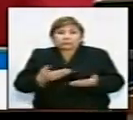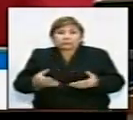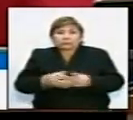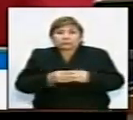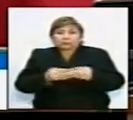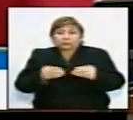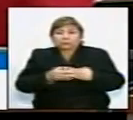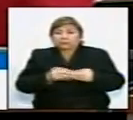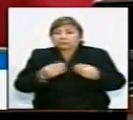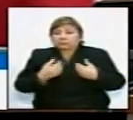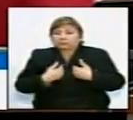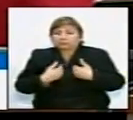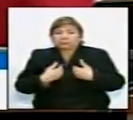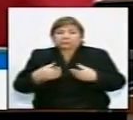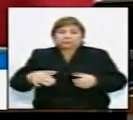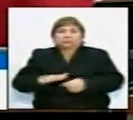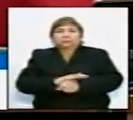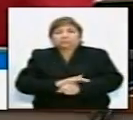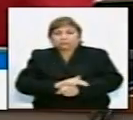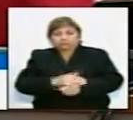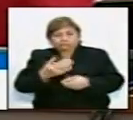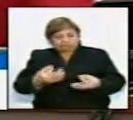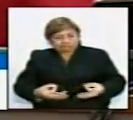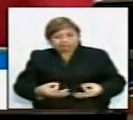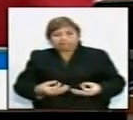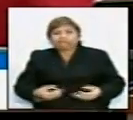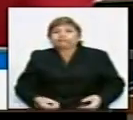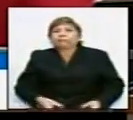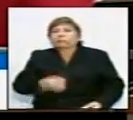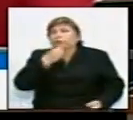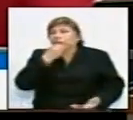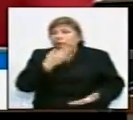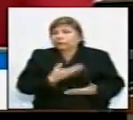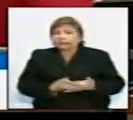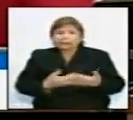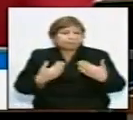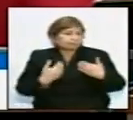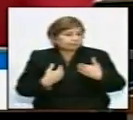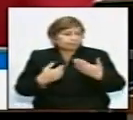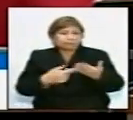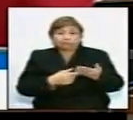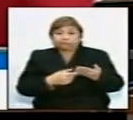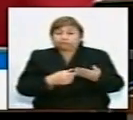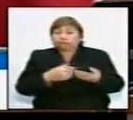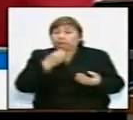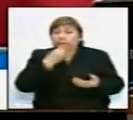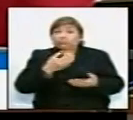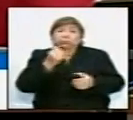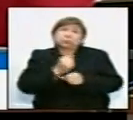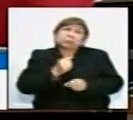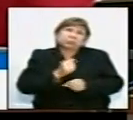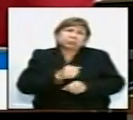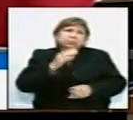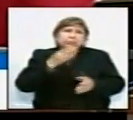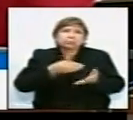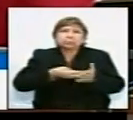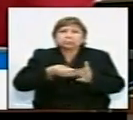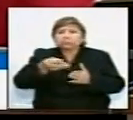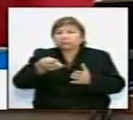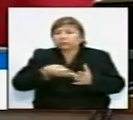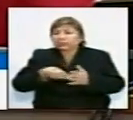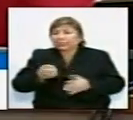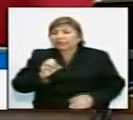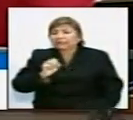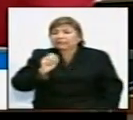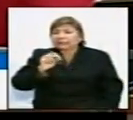productores tengan acceso a información de calidad, tengan asistencia técnica y trabajemos, por ejemplo, con una metodología que tiene